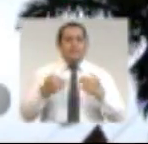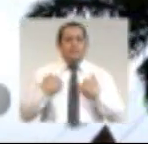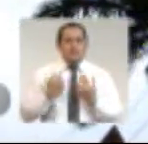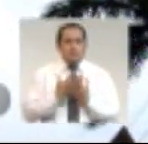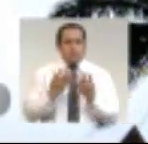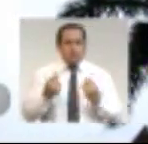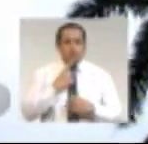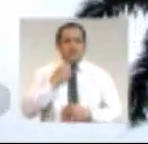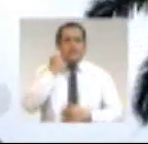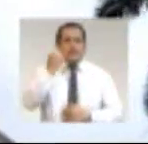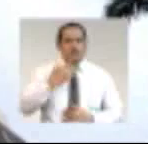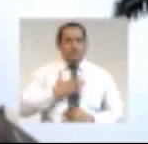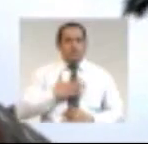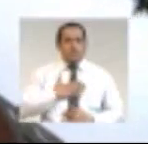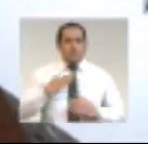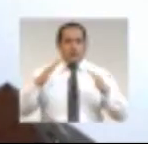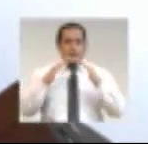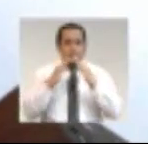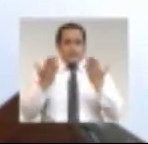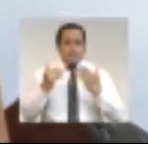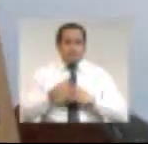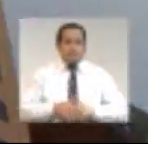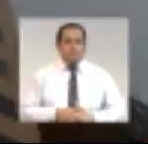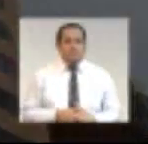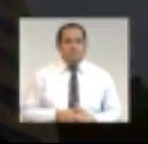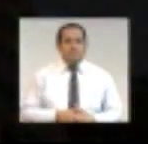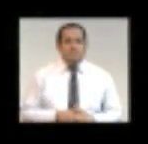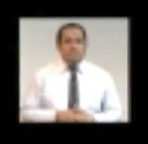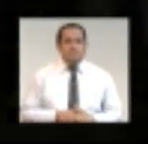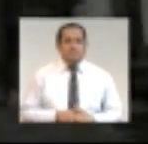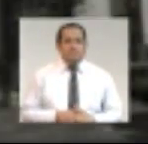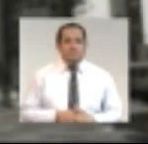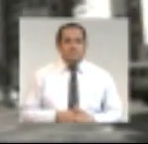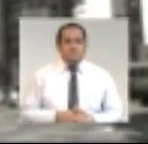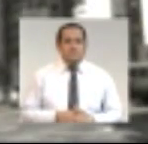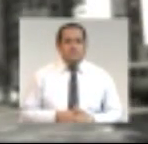con ello derechos sobre la misma.